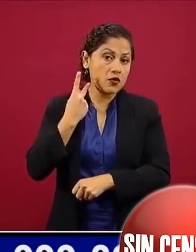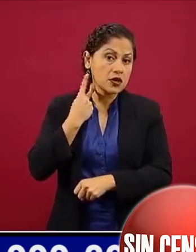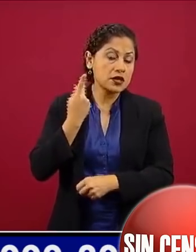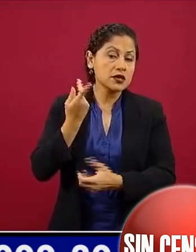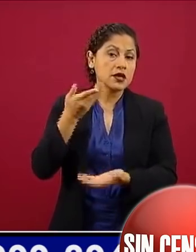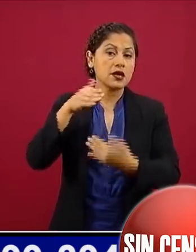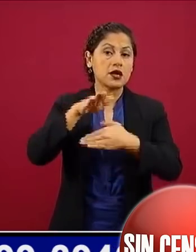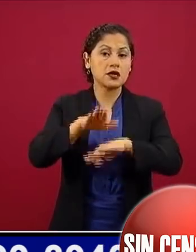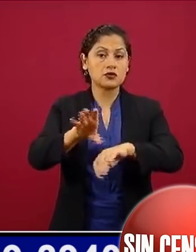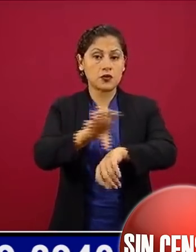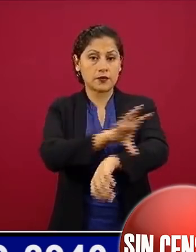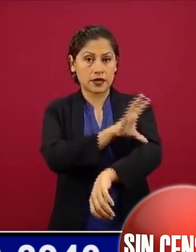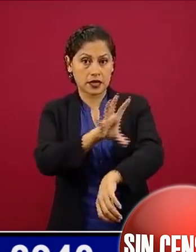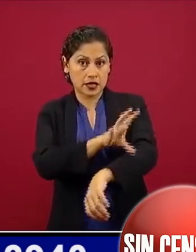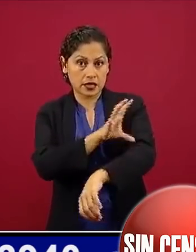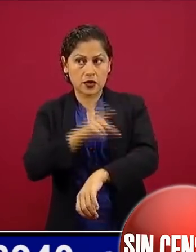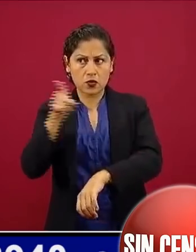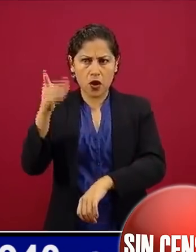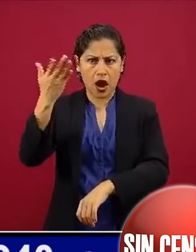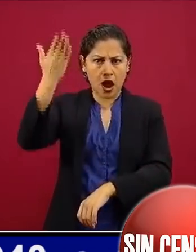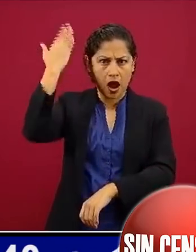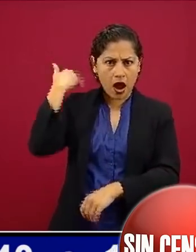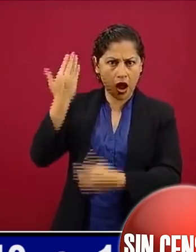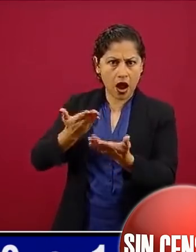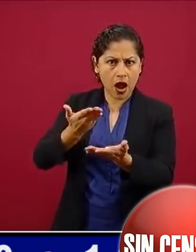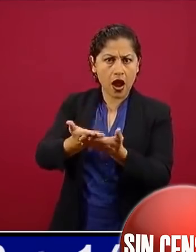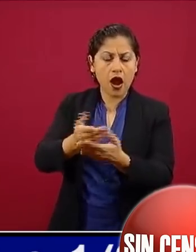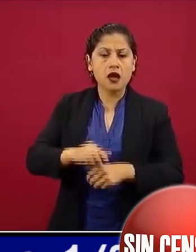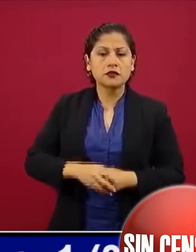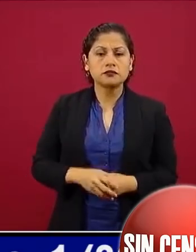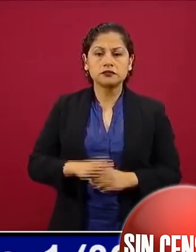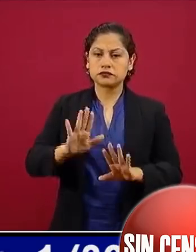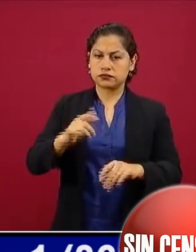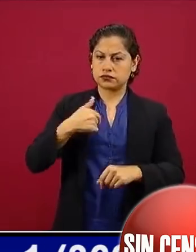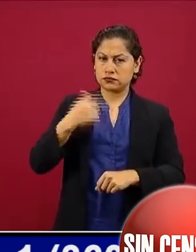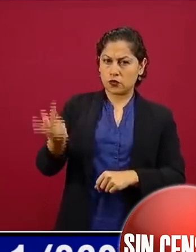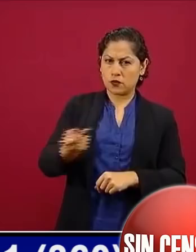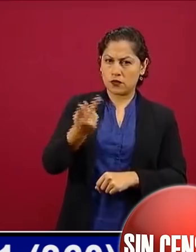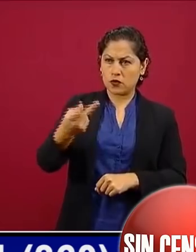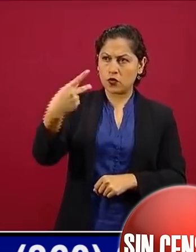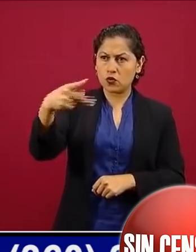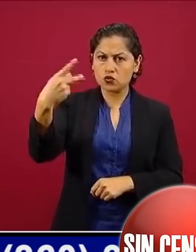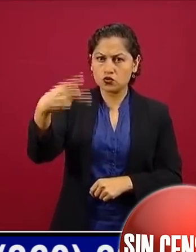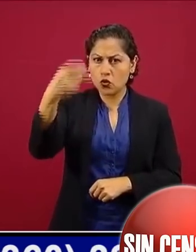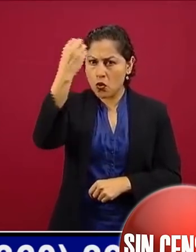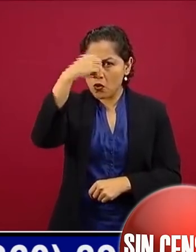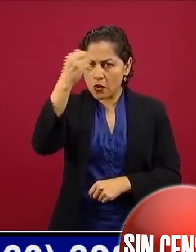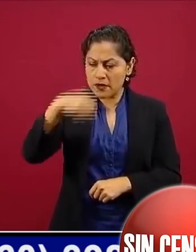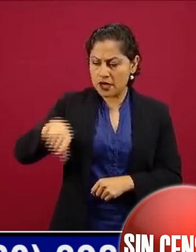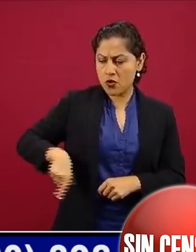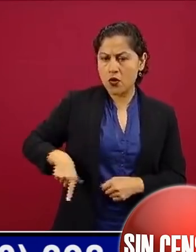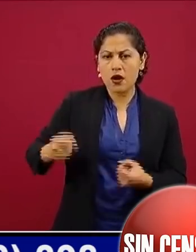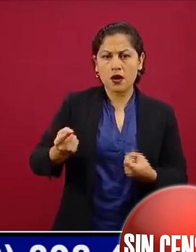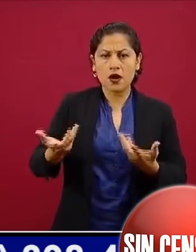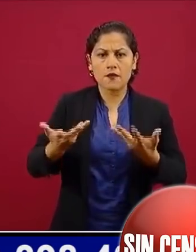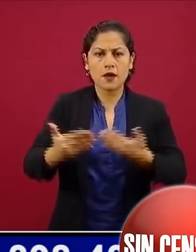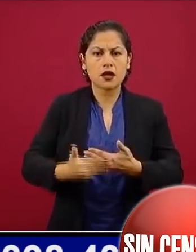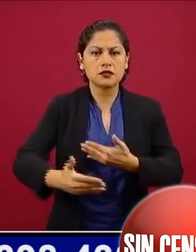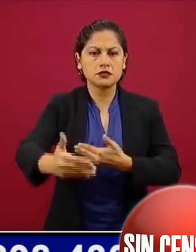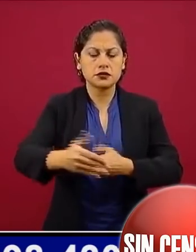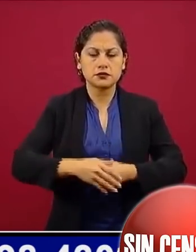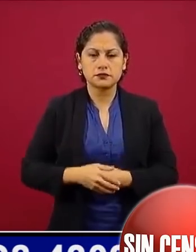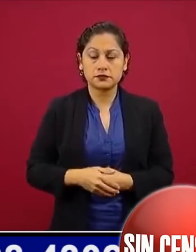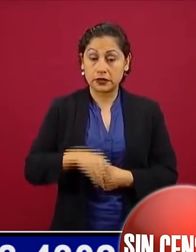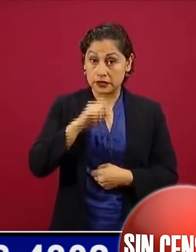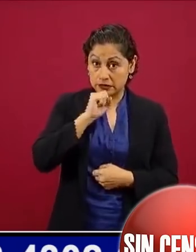La pregunta es, ¿qué impacto tiene y qué es lo que va a hacer el gobierno? Y luego también, si en estos